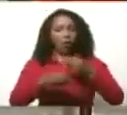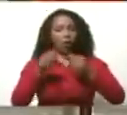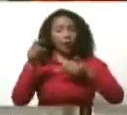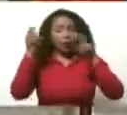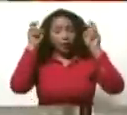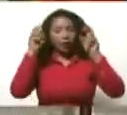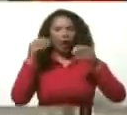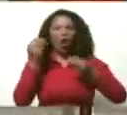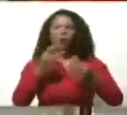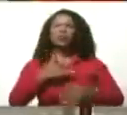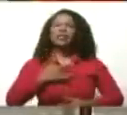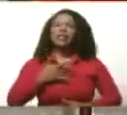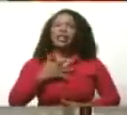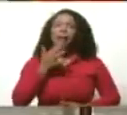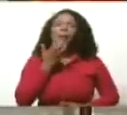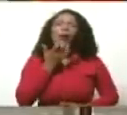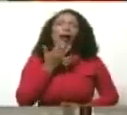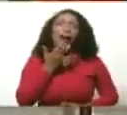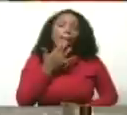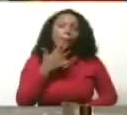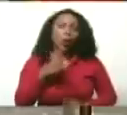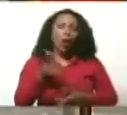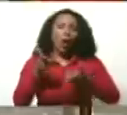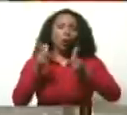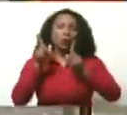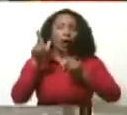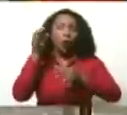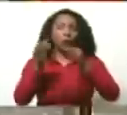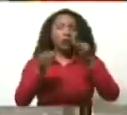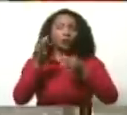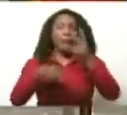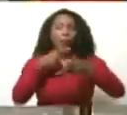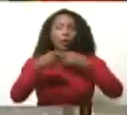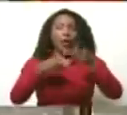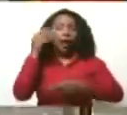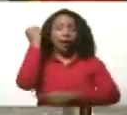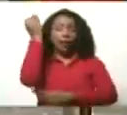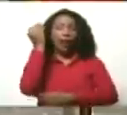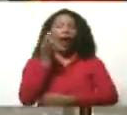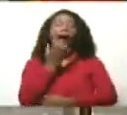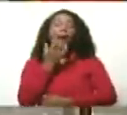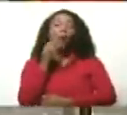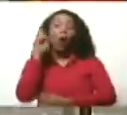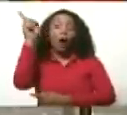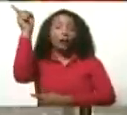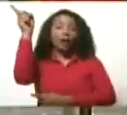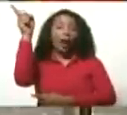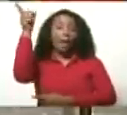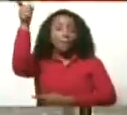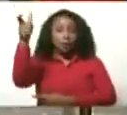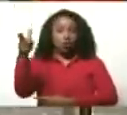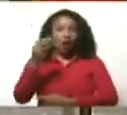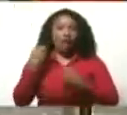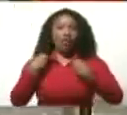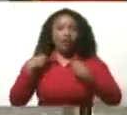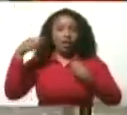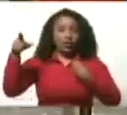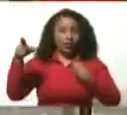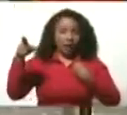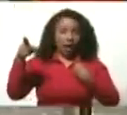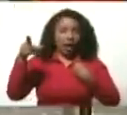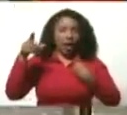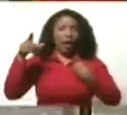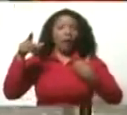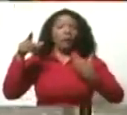¿Cómo se sentiría las autoridades judiciales y políticas de Italia si un capo de la mafia italiana corrupto